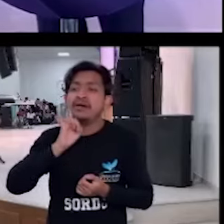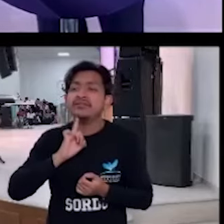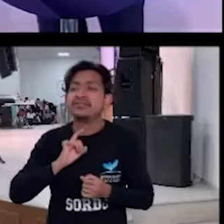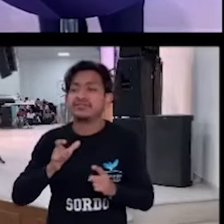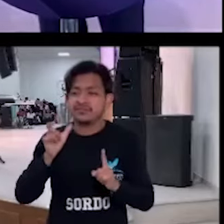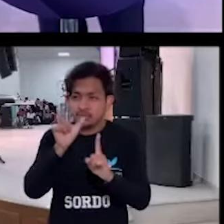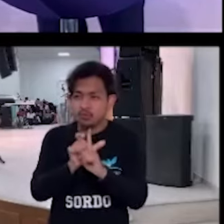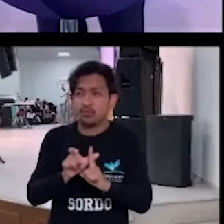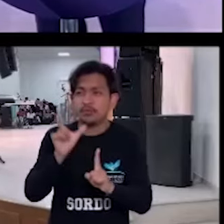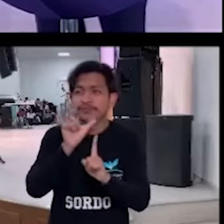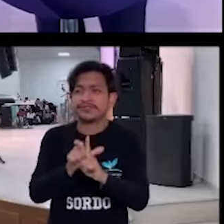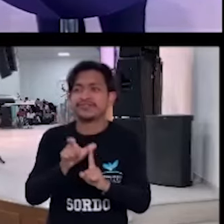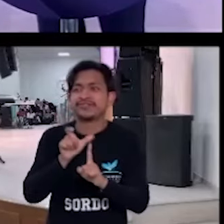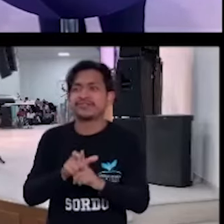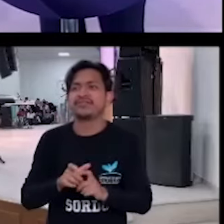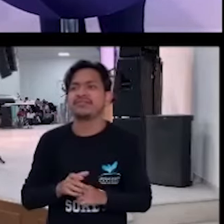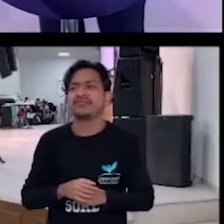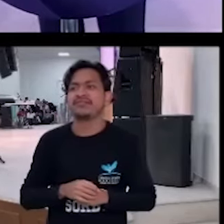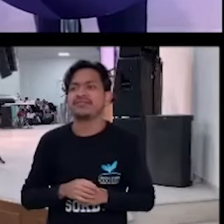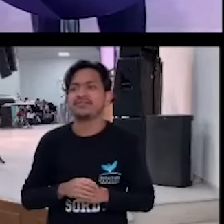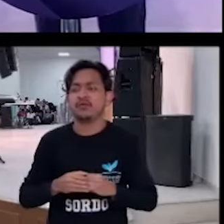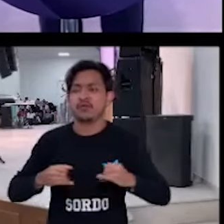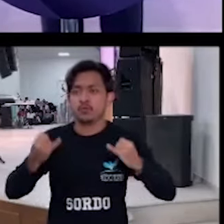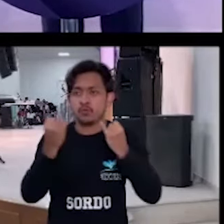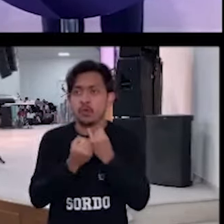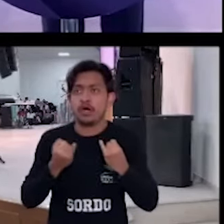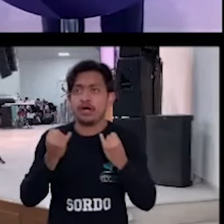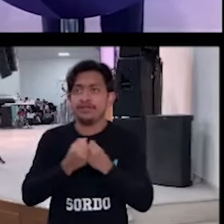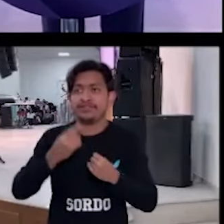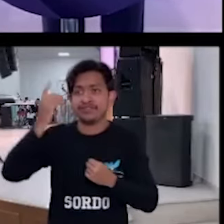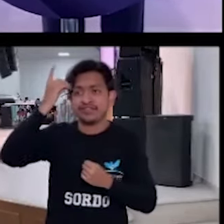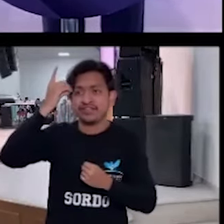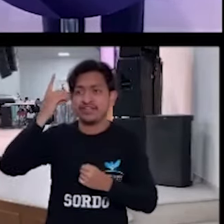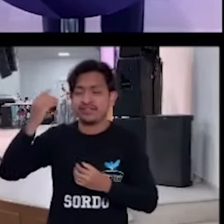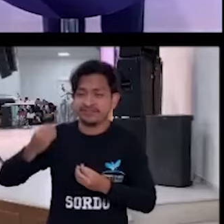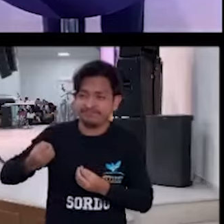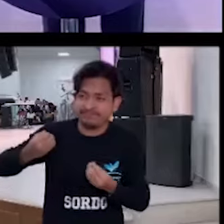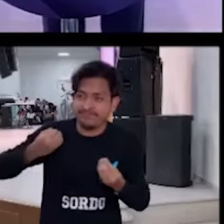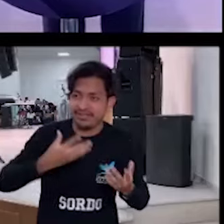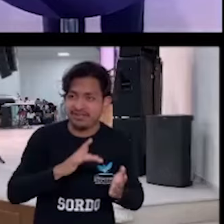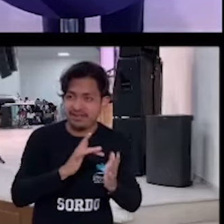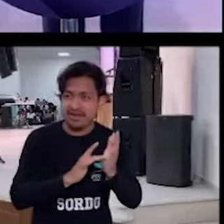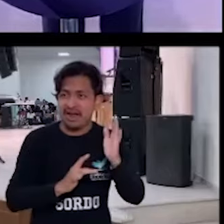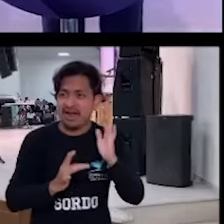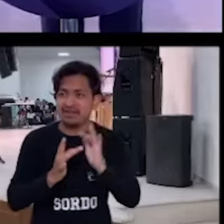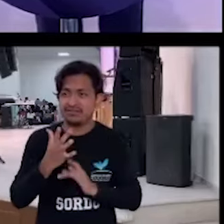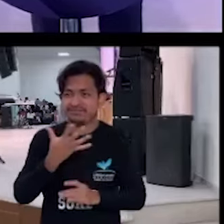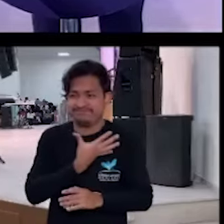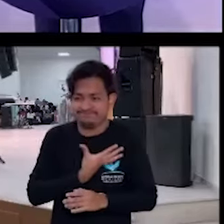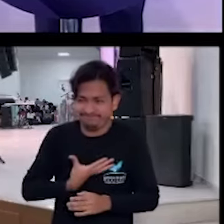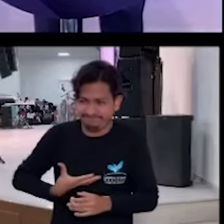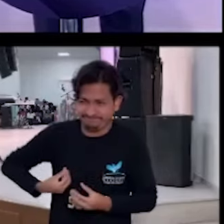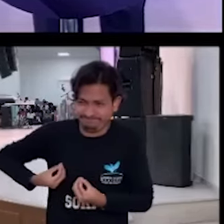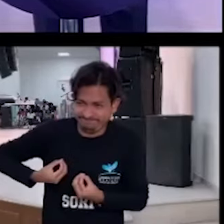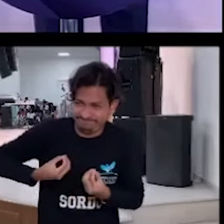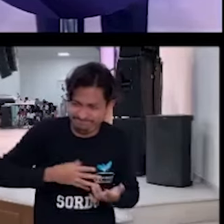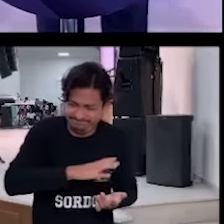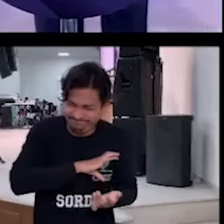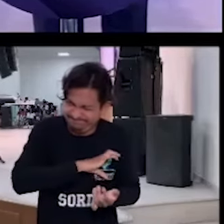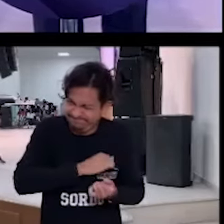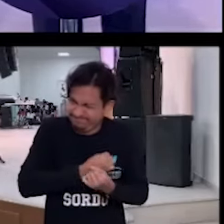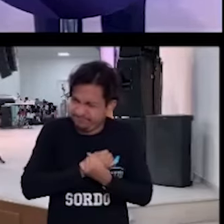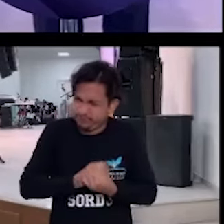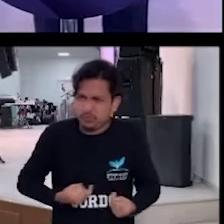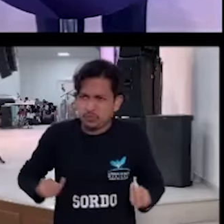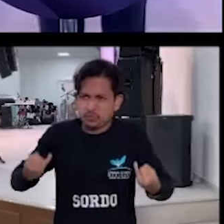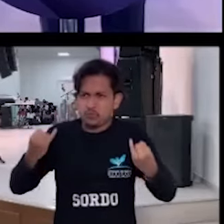Entregarnos a nuestra esposa en cuerpo y alma, porque para eso es nuestra esposa. ¿Amén, varones? Sí,